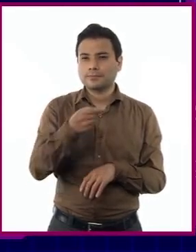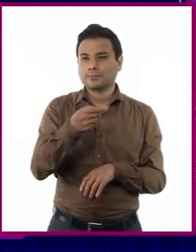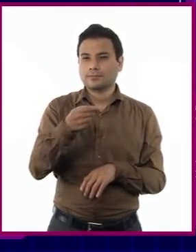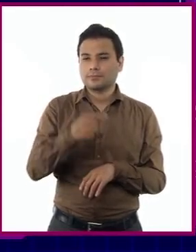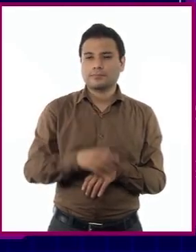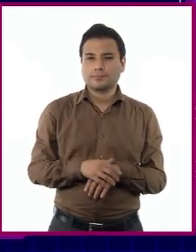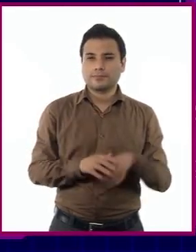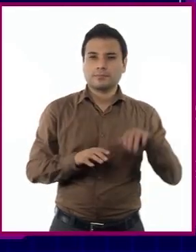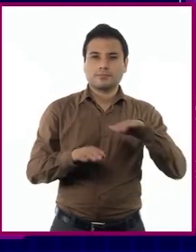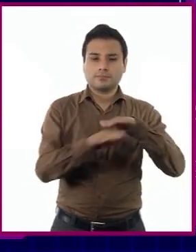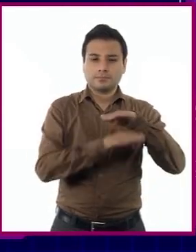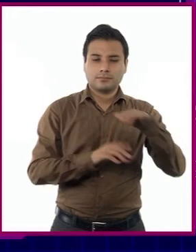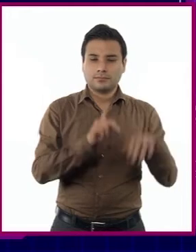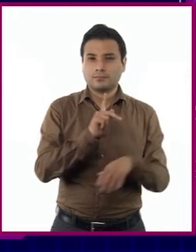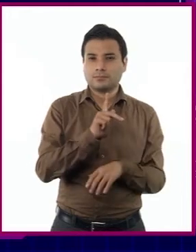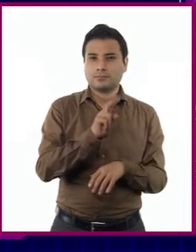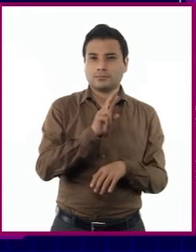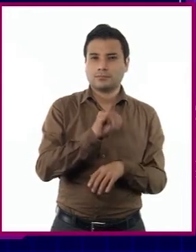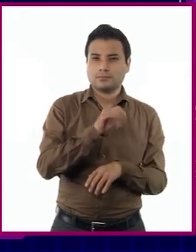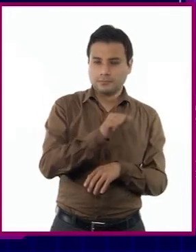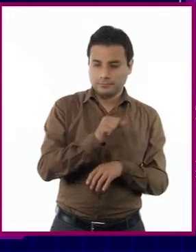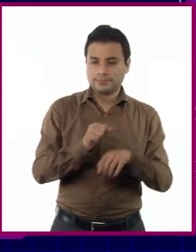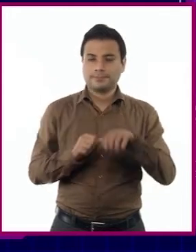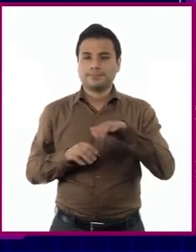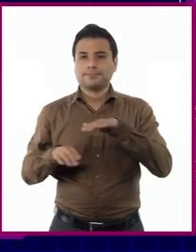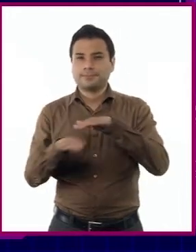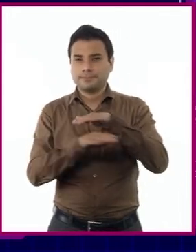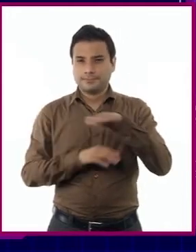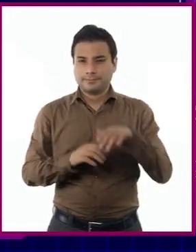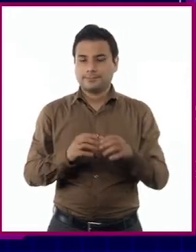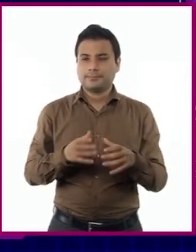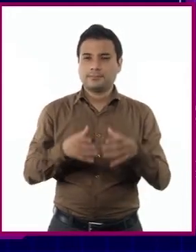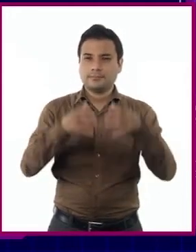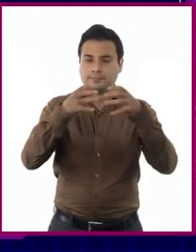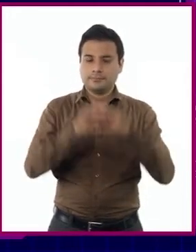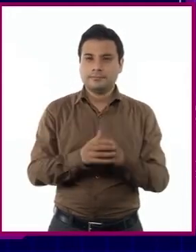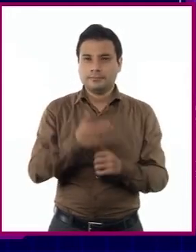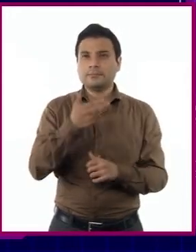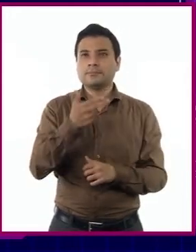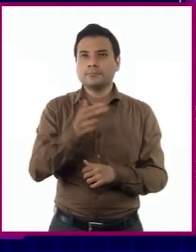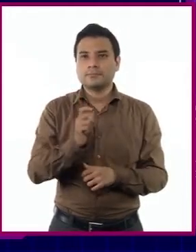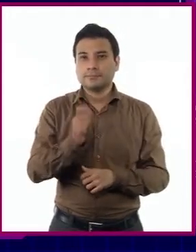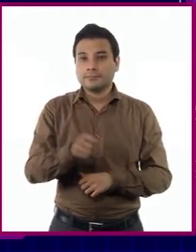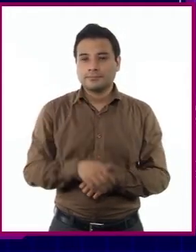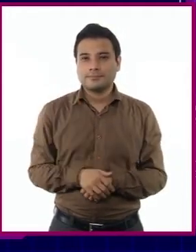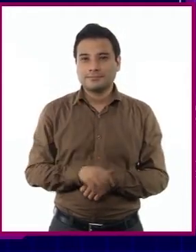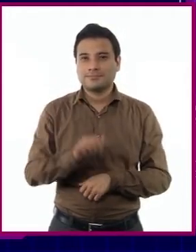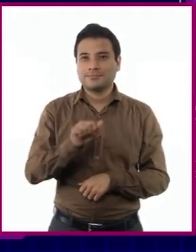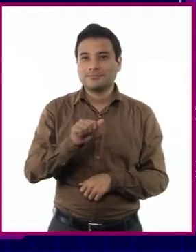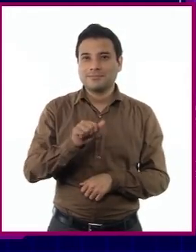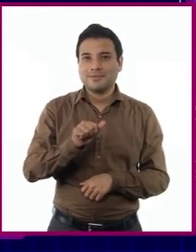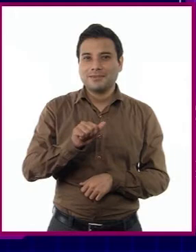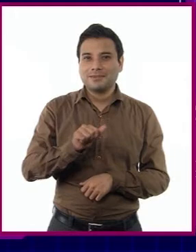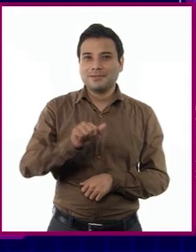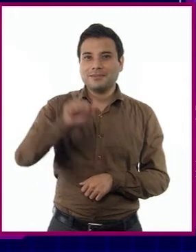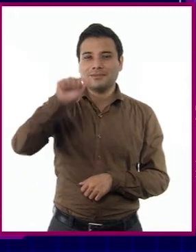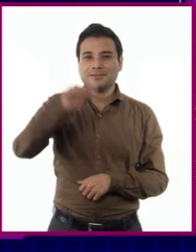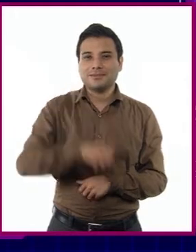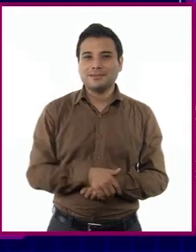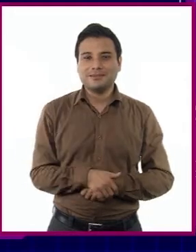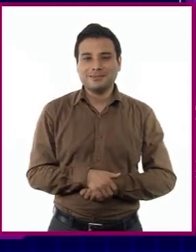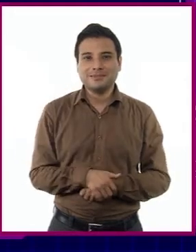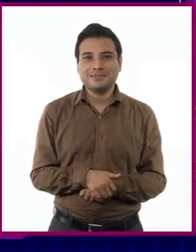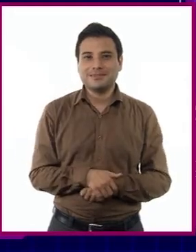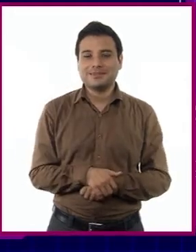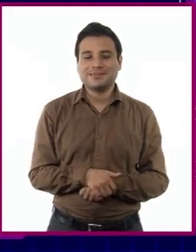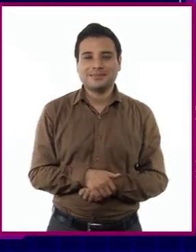prisma recto y el área de la base del cilindro y h el valor de la altura del prisma es